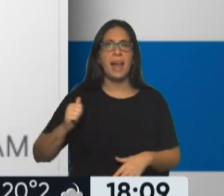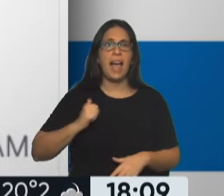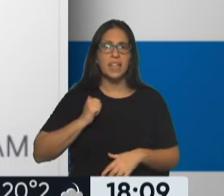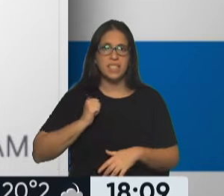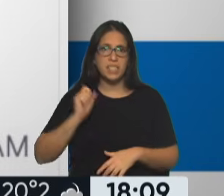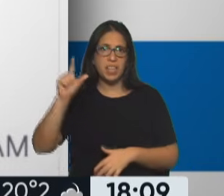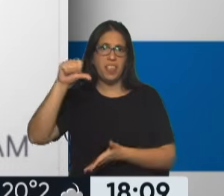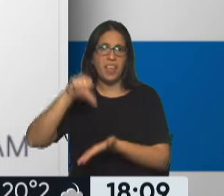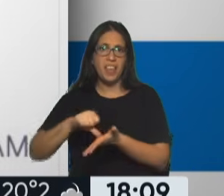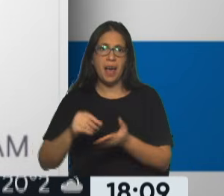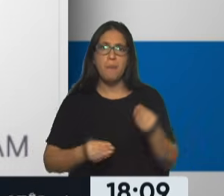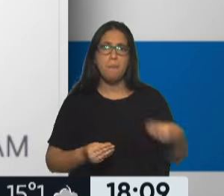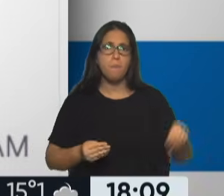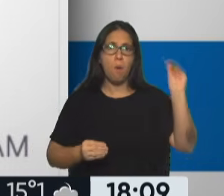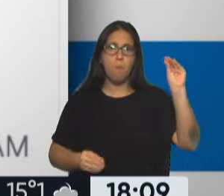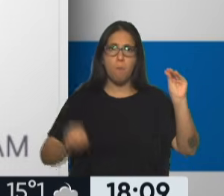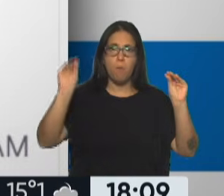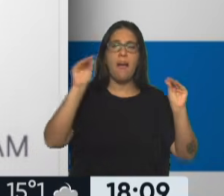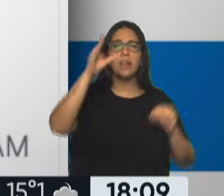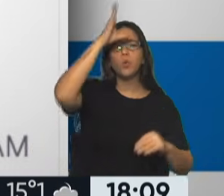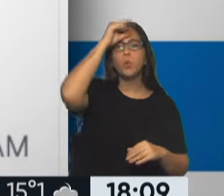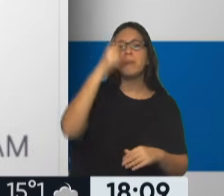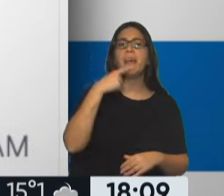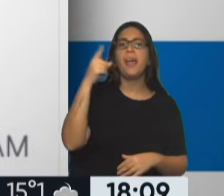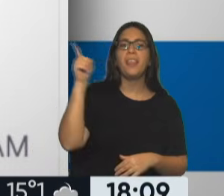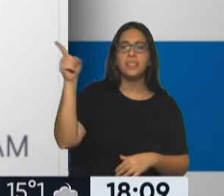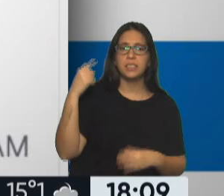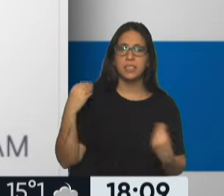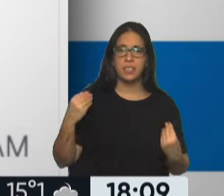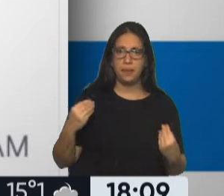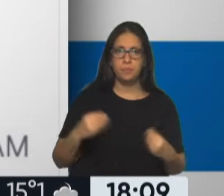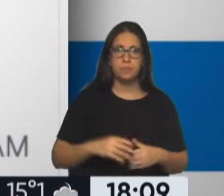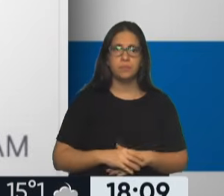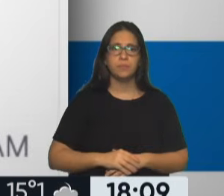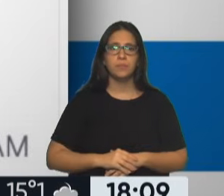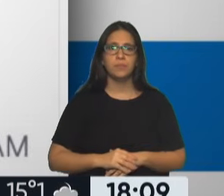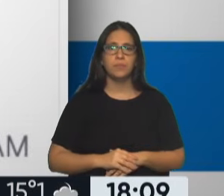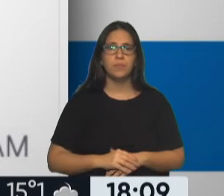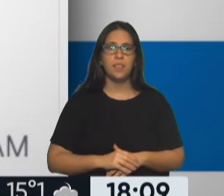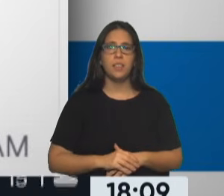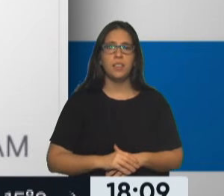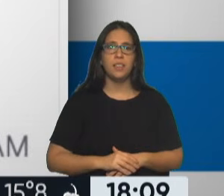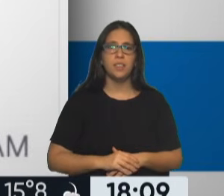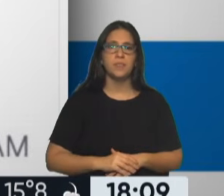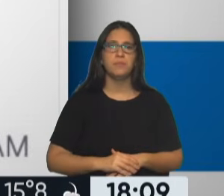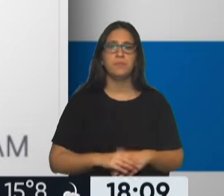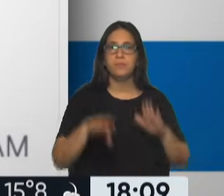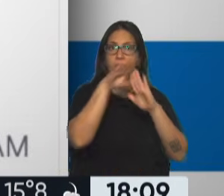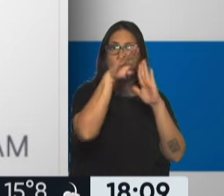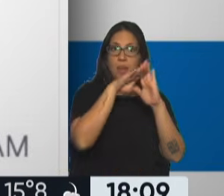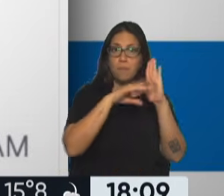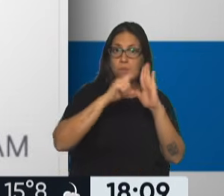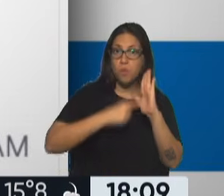de Irán. Sí. A ver, ¿qué dice Trump? A ver, arranquemos por lo que está diciendo Trump, ahí lo van a ver. Sí. Los términos que